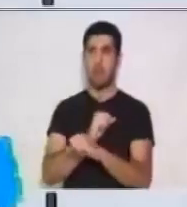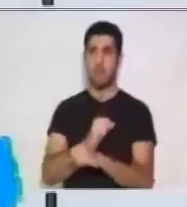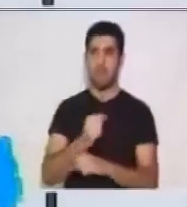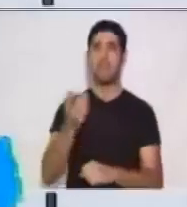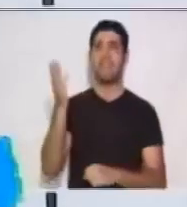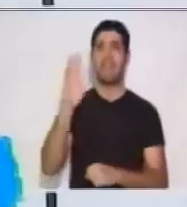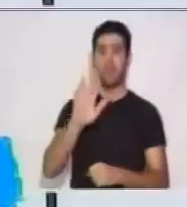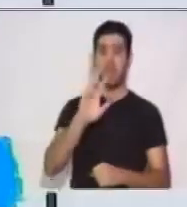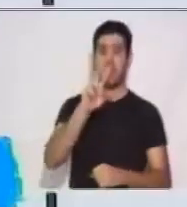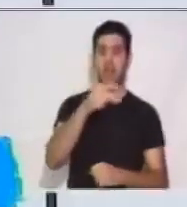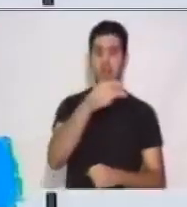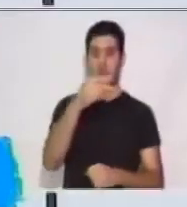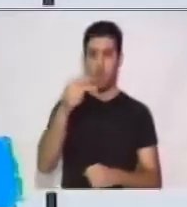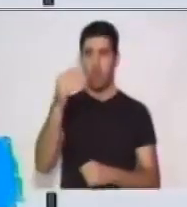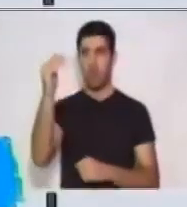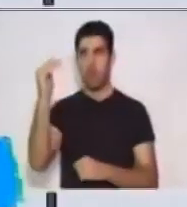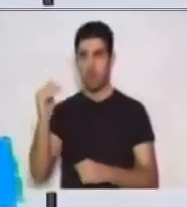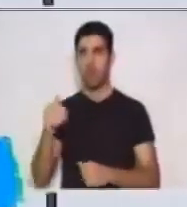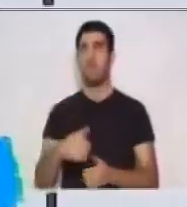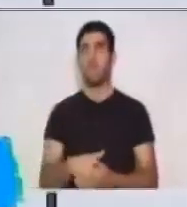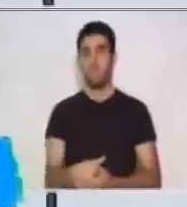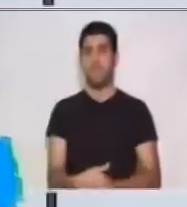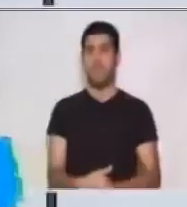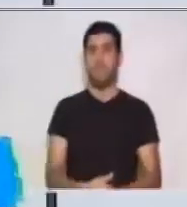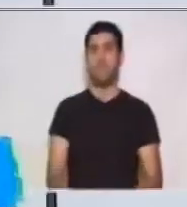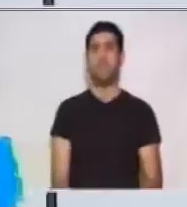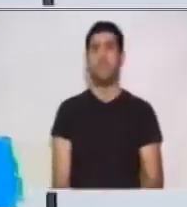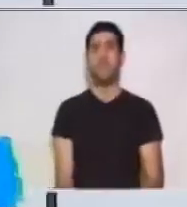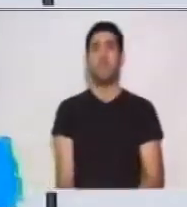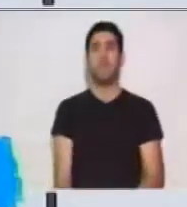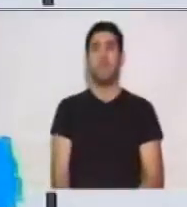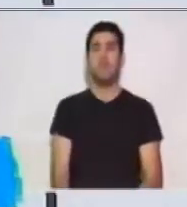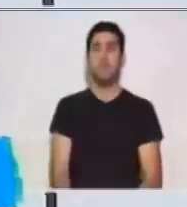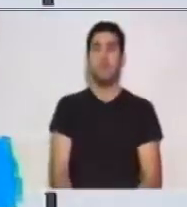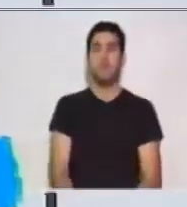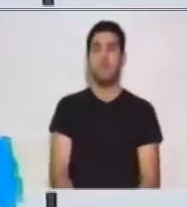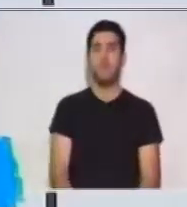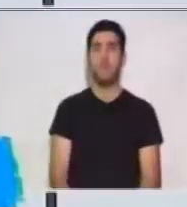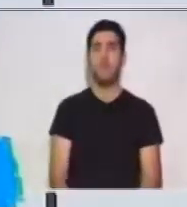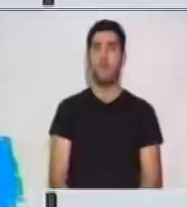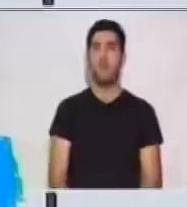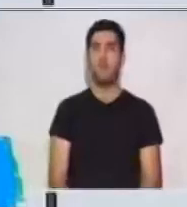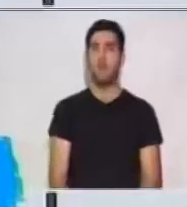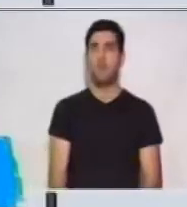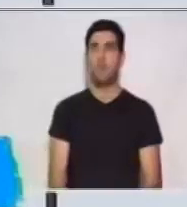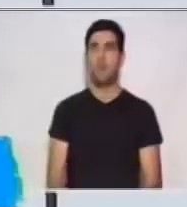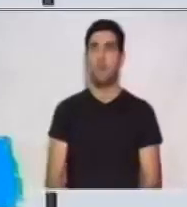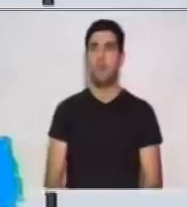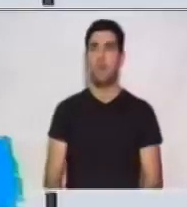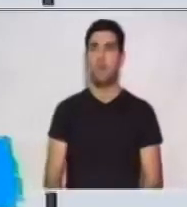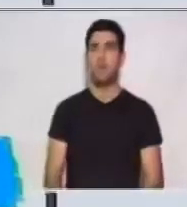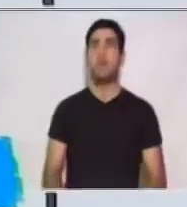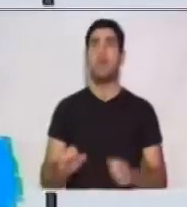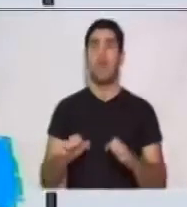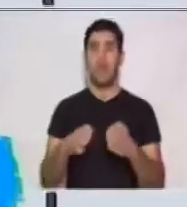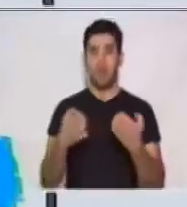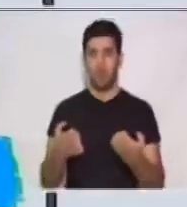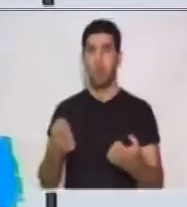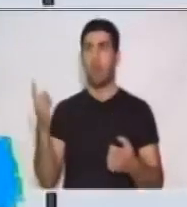de los medios? ¿Quiénes son mis extremos? 80 y 200. Entonces voy a